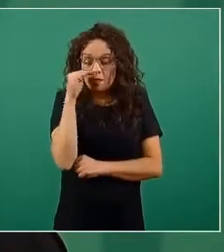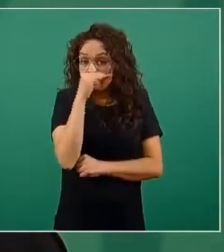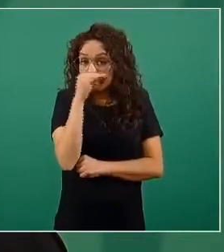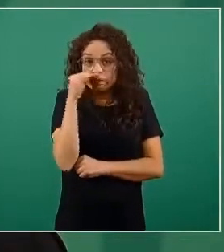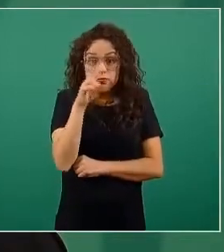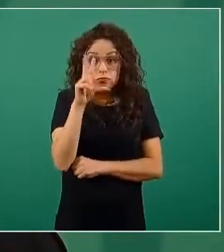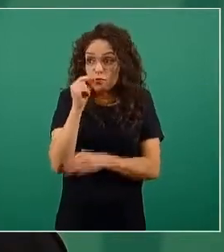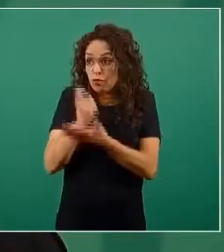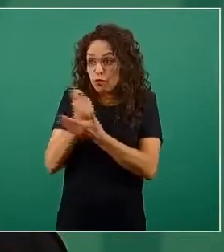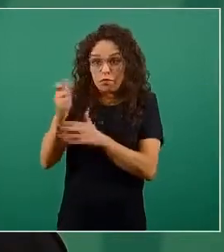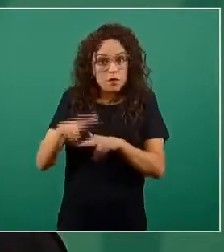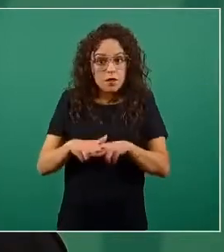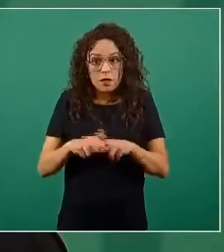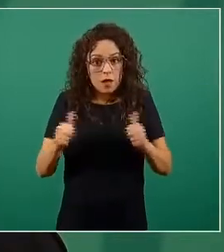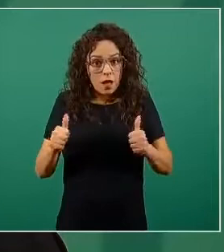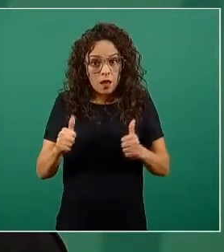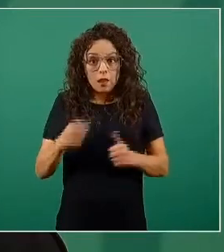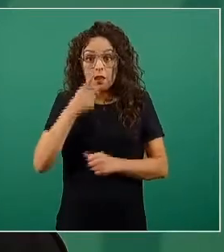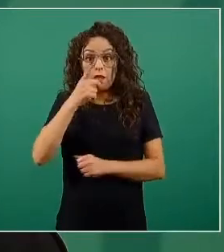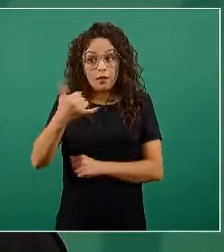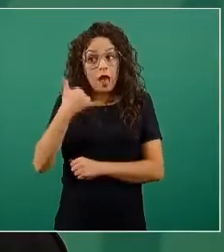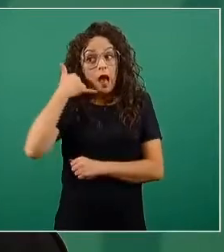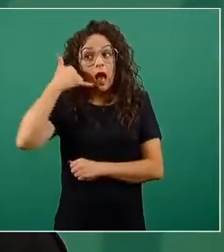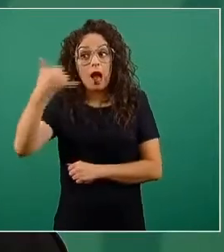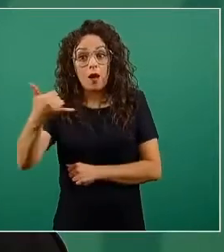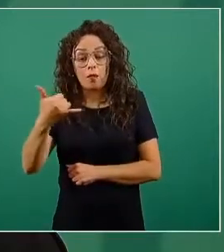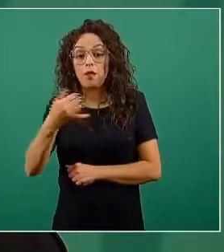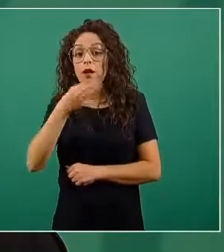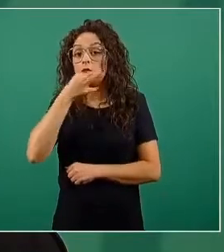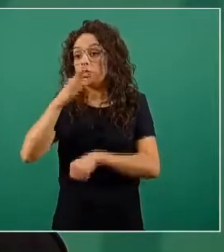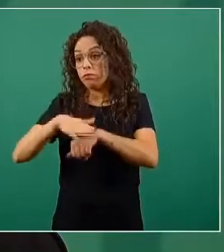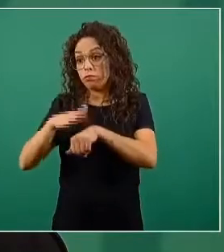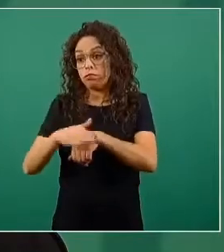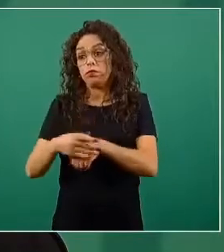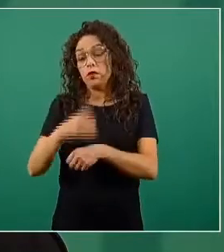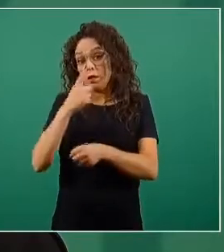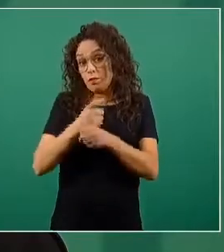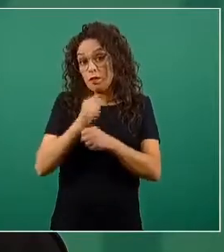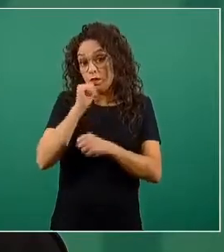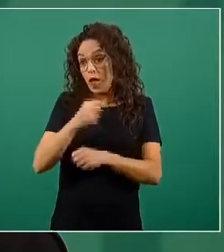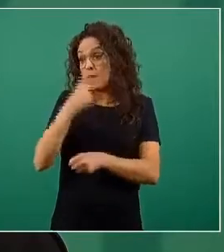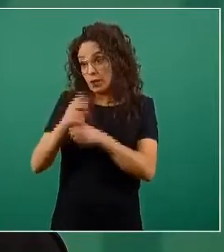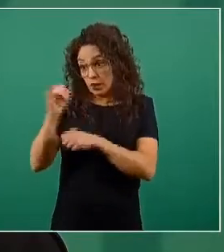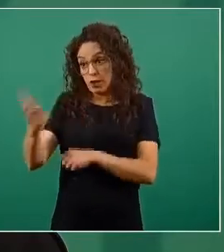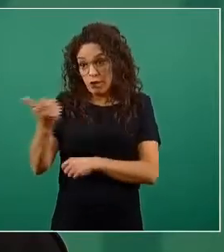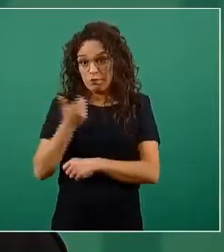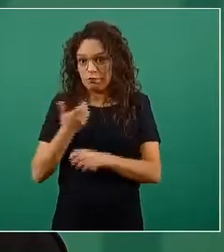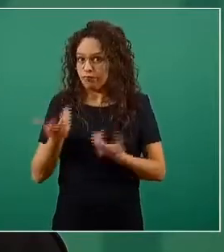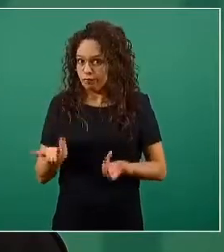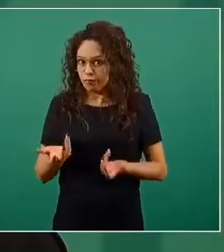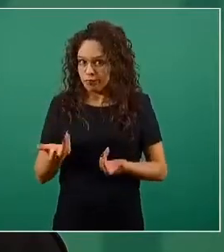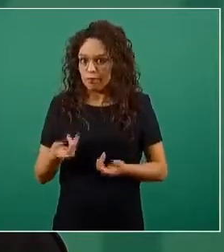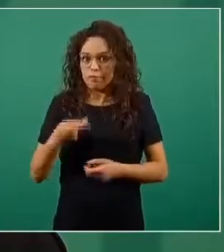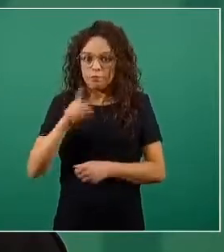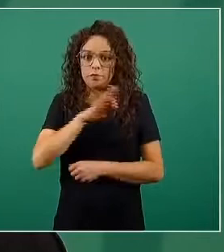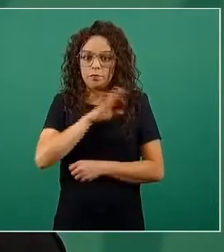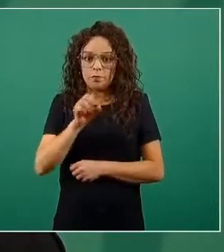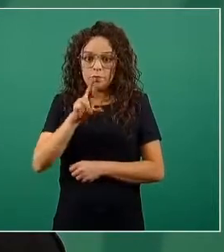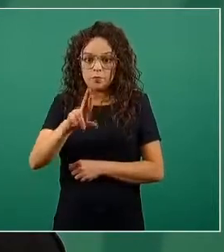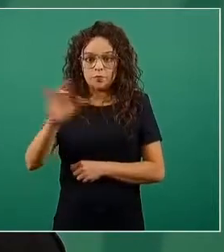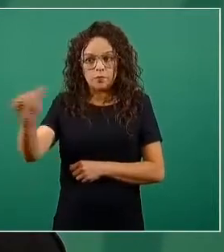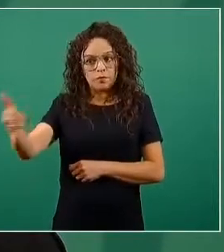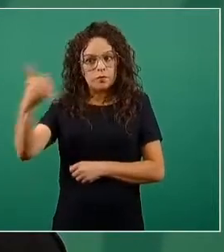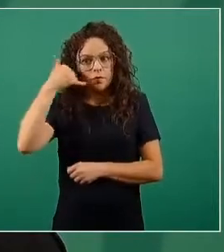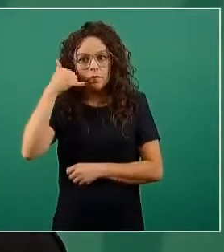costo. Si les están llamando para decirles que les van a cobrar, a lo mejor es muy aventurado decir que a lo mejor es una llamada que realmente